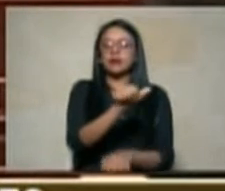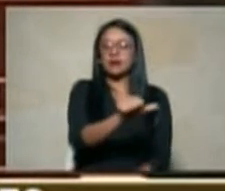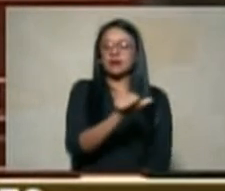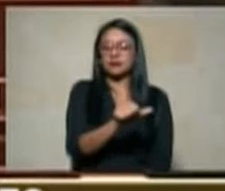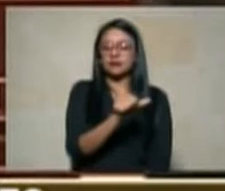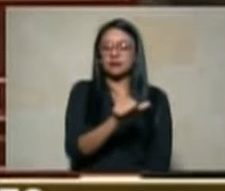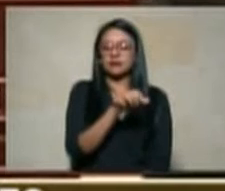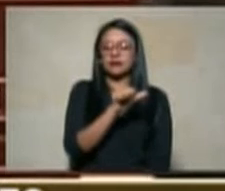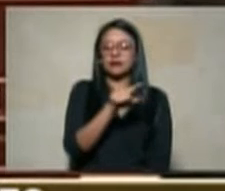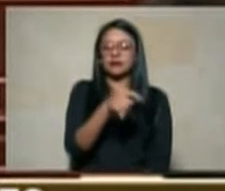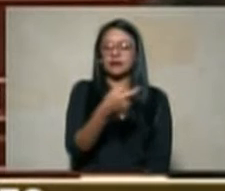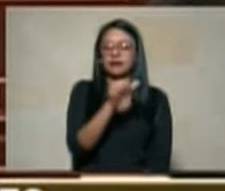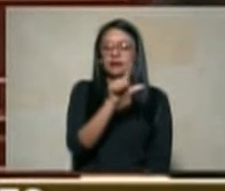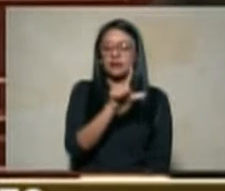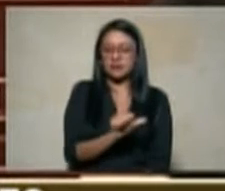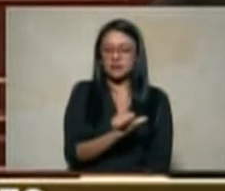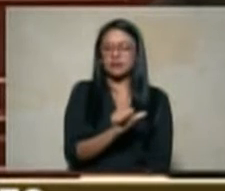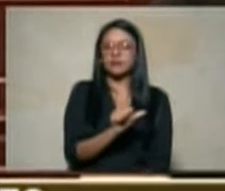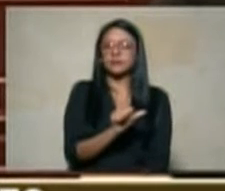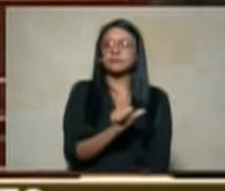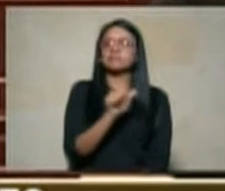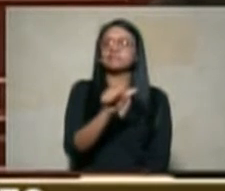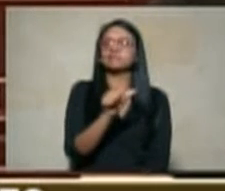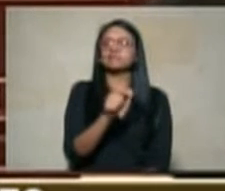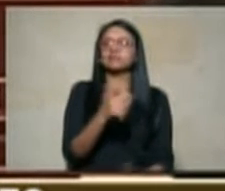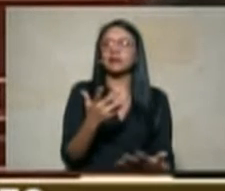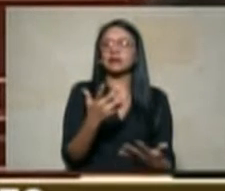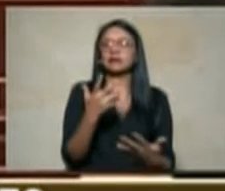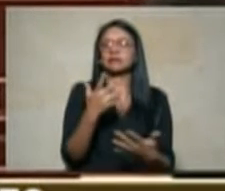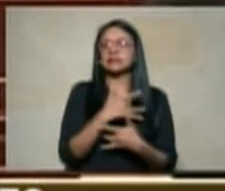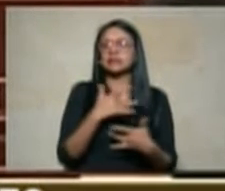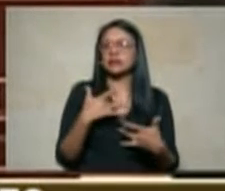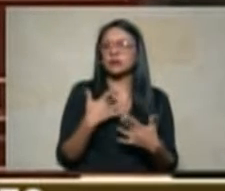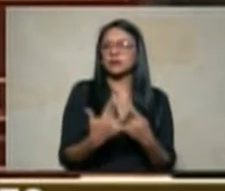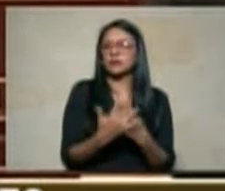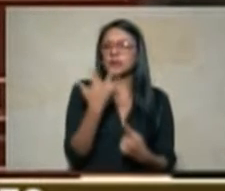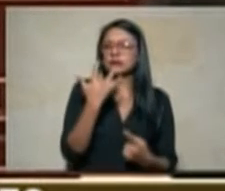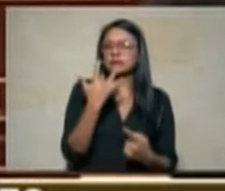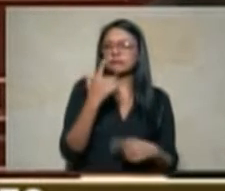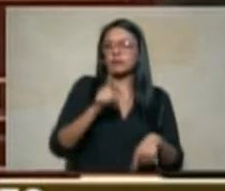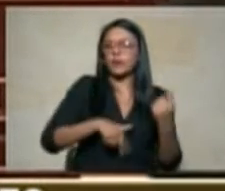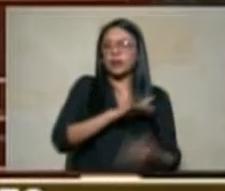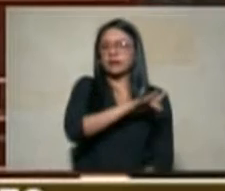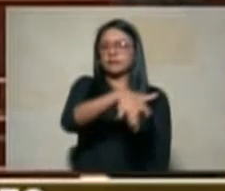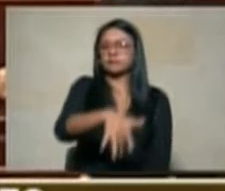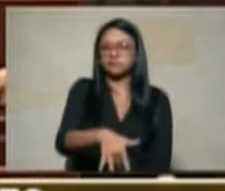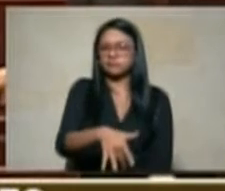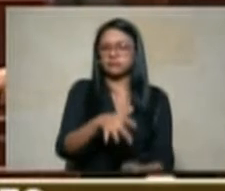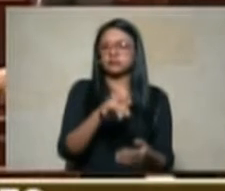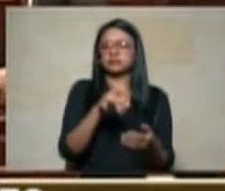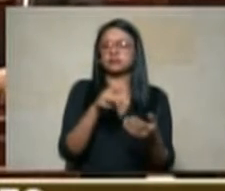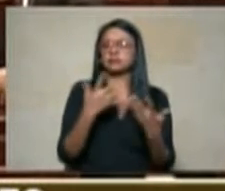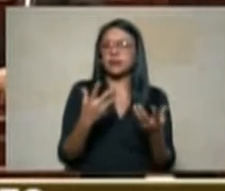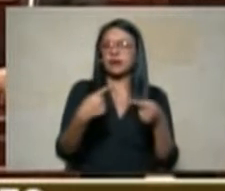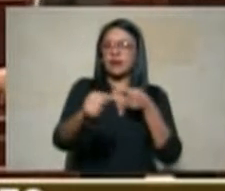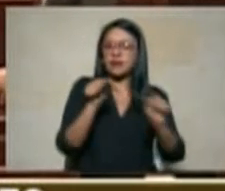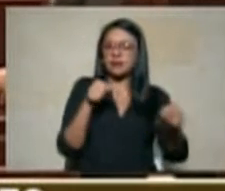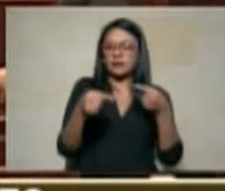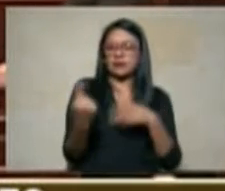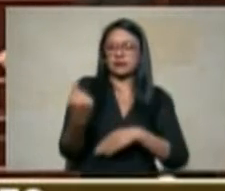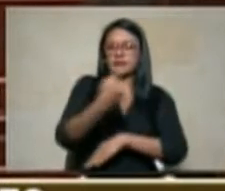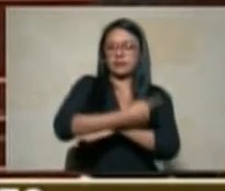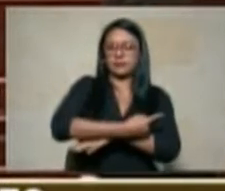Ángela María Robledo tuvo unos quebrantos de salud hoy importantes, de manera tal que no le permitió hacer el debate el día